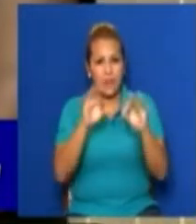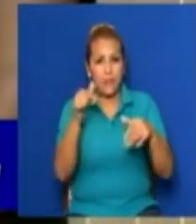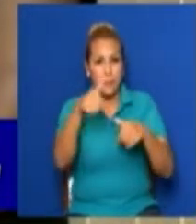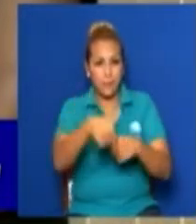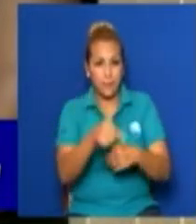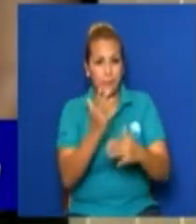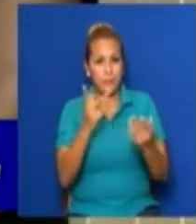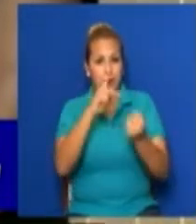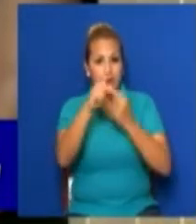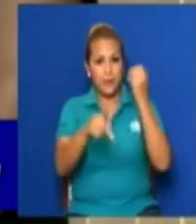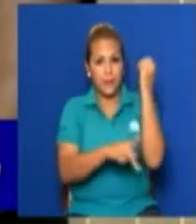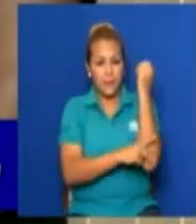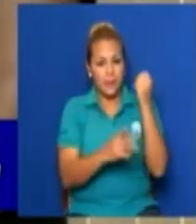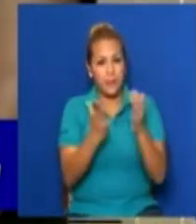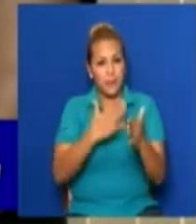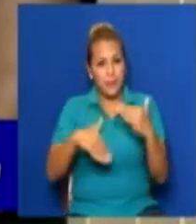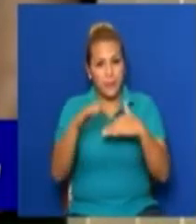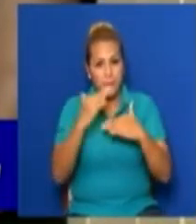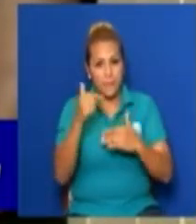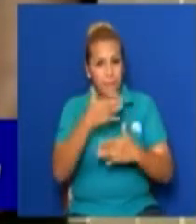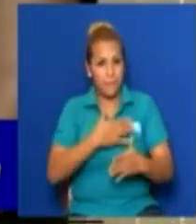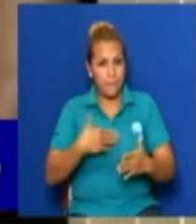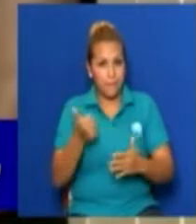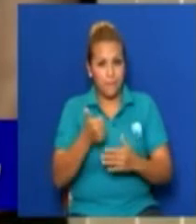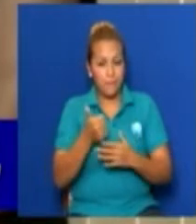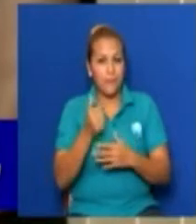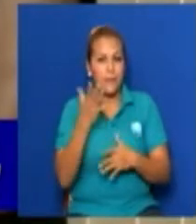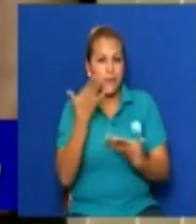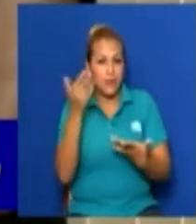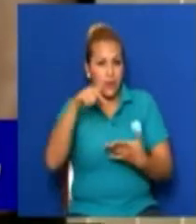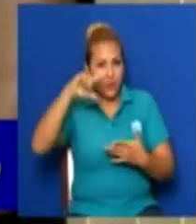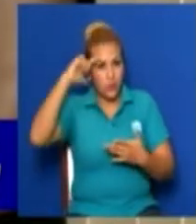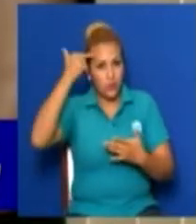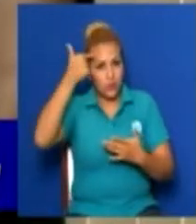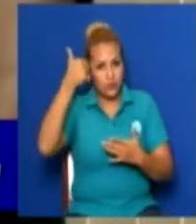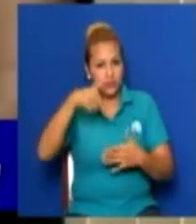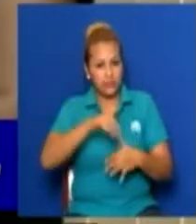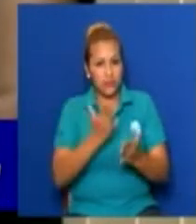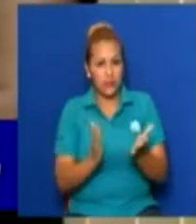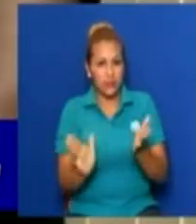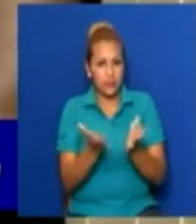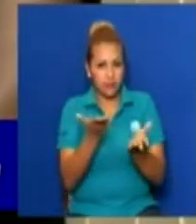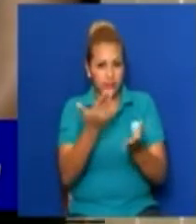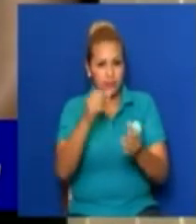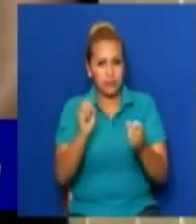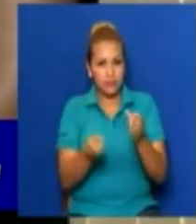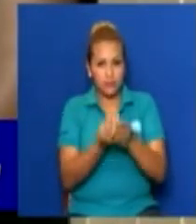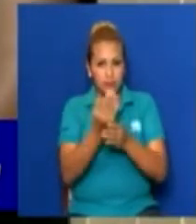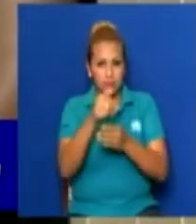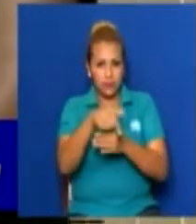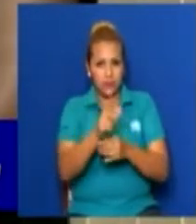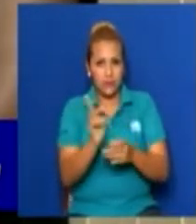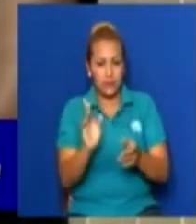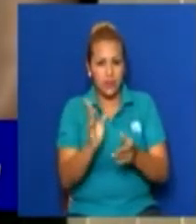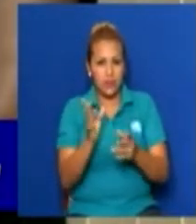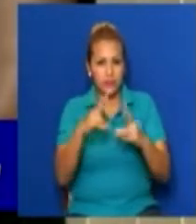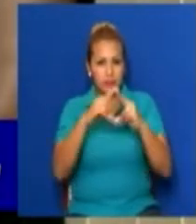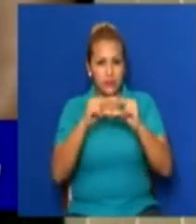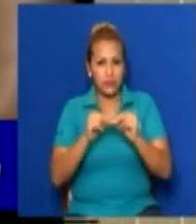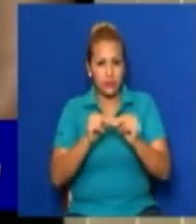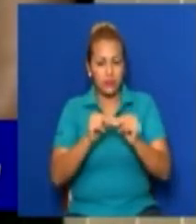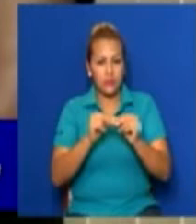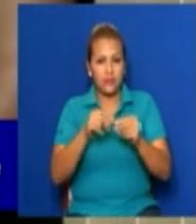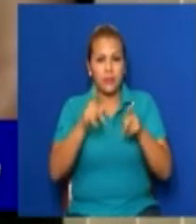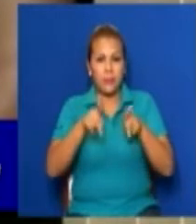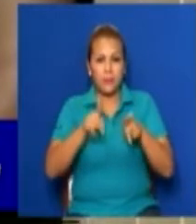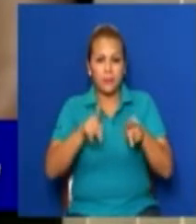nación. El Estado procurará la ocupación plena y productiva de todos los nicaragüenses en condiciones que